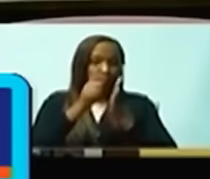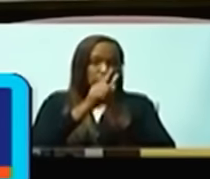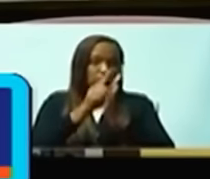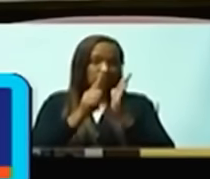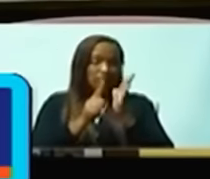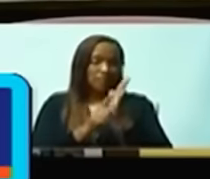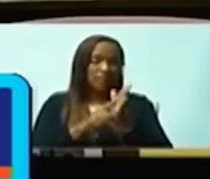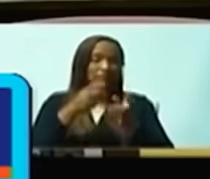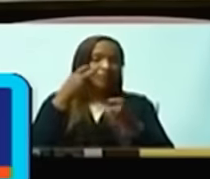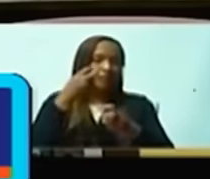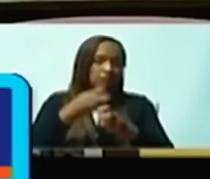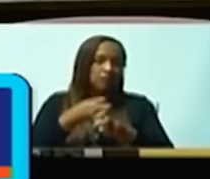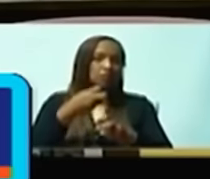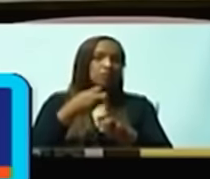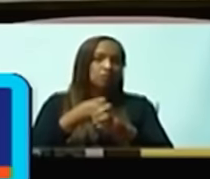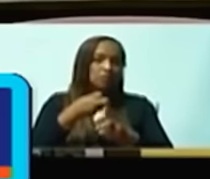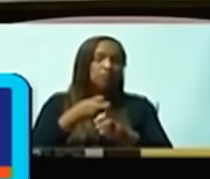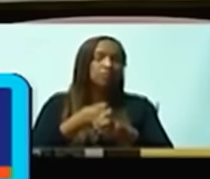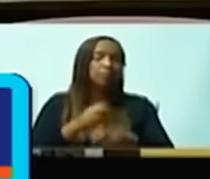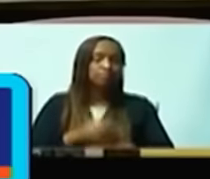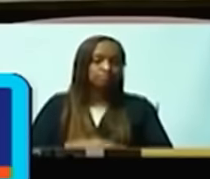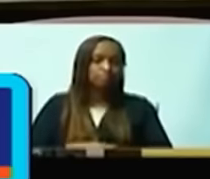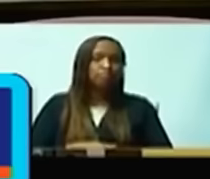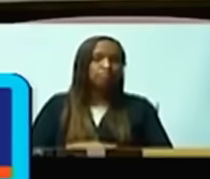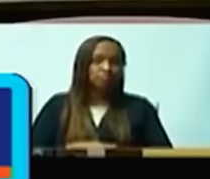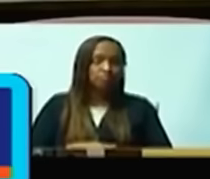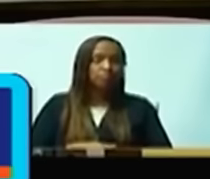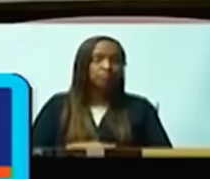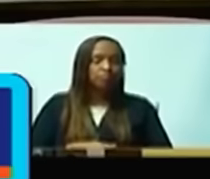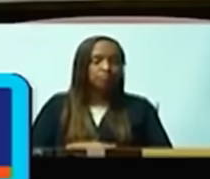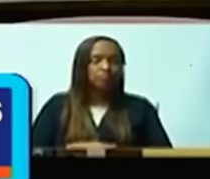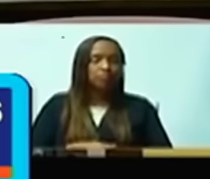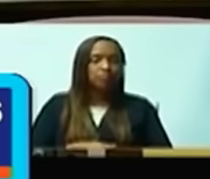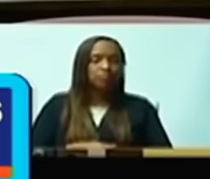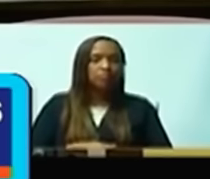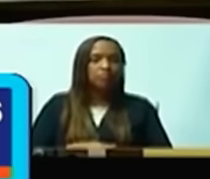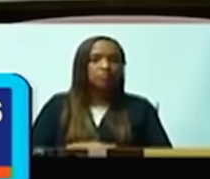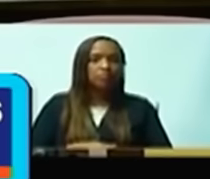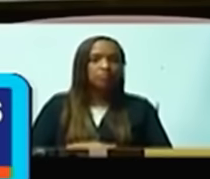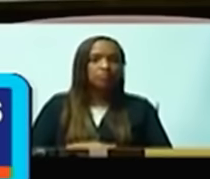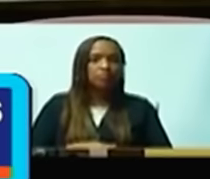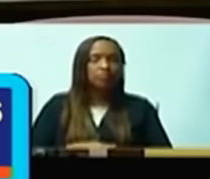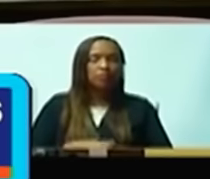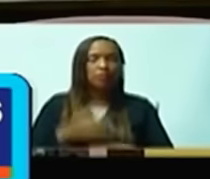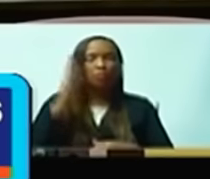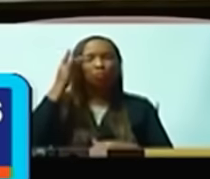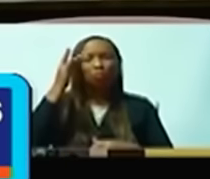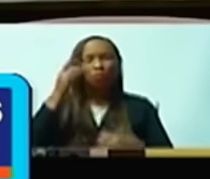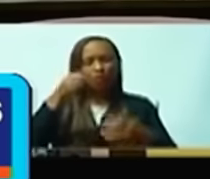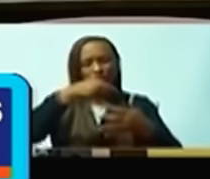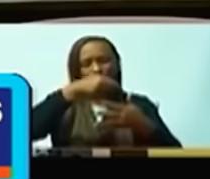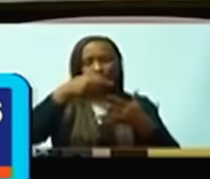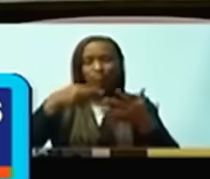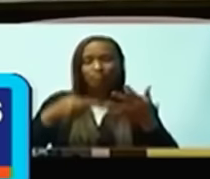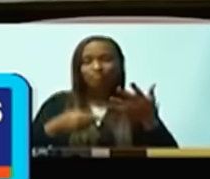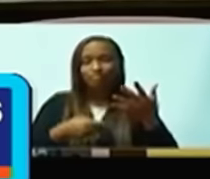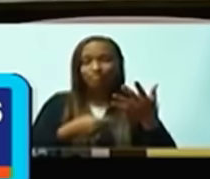El Poder Ejecutivo mandó su informe, la Fuerza